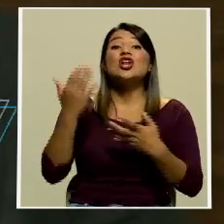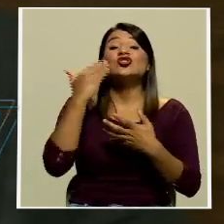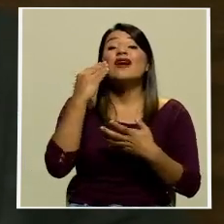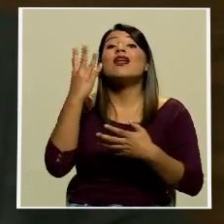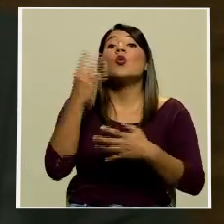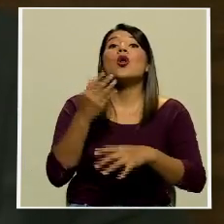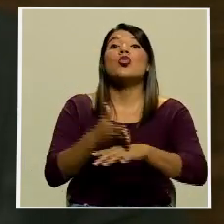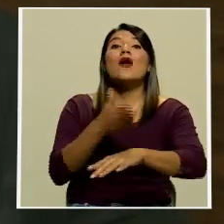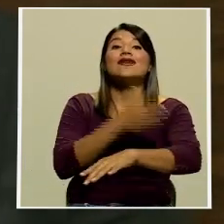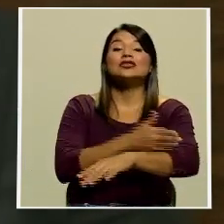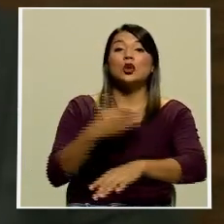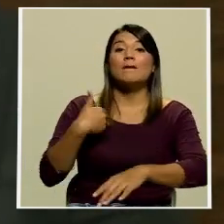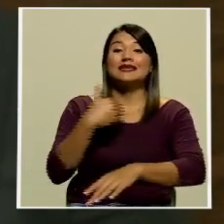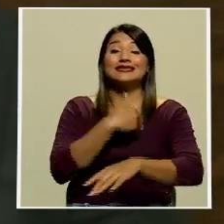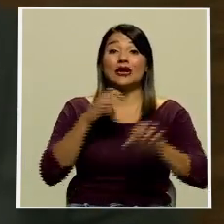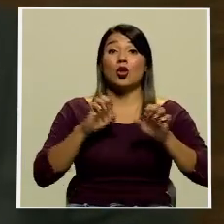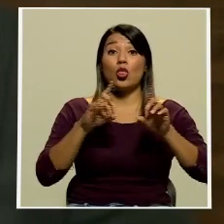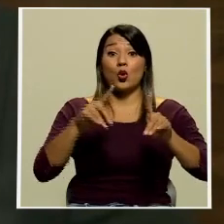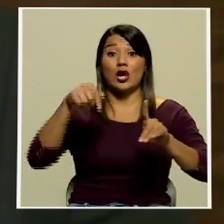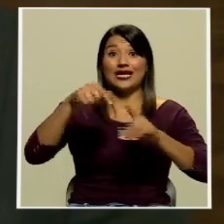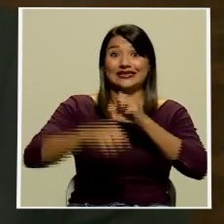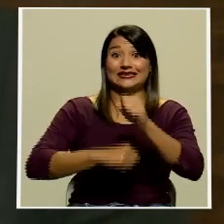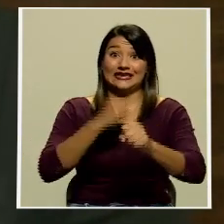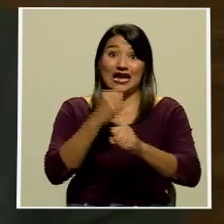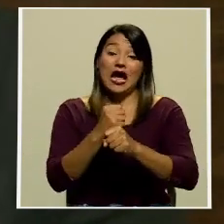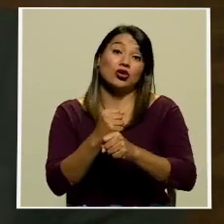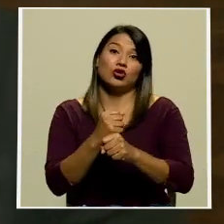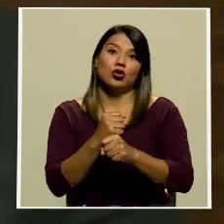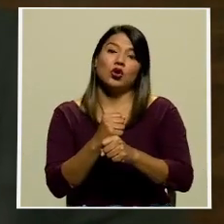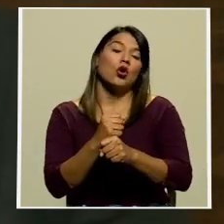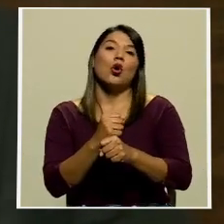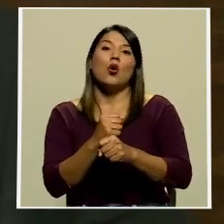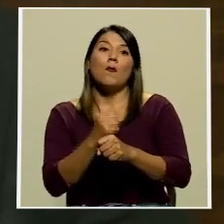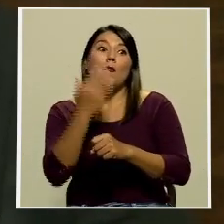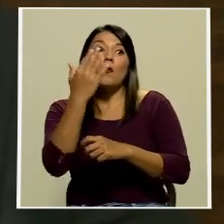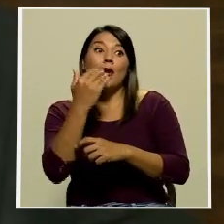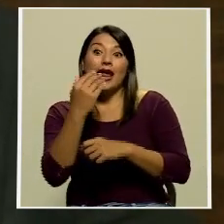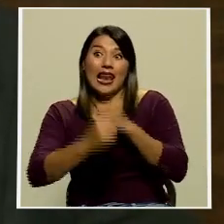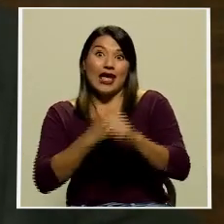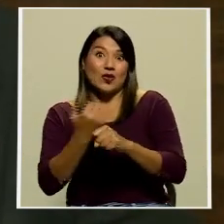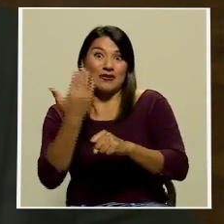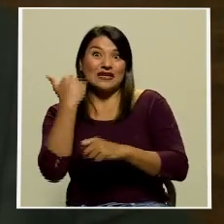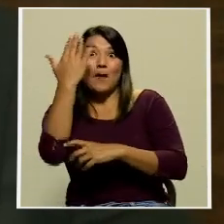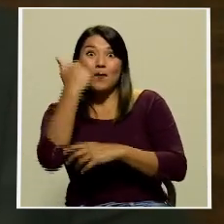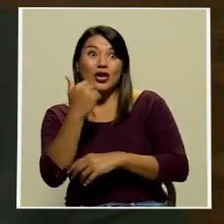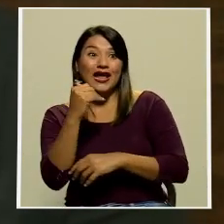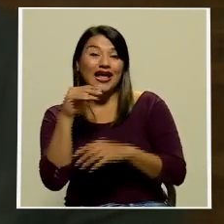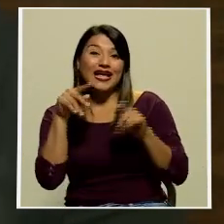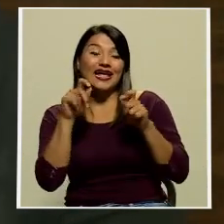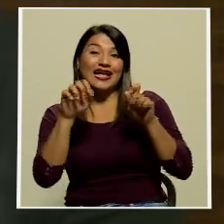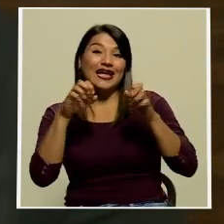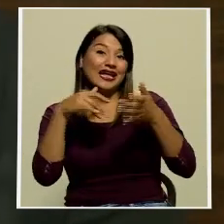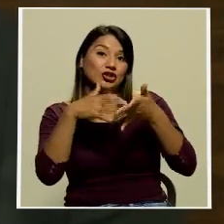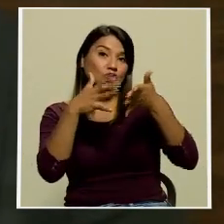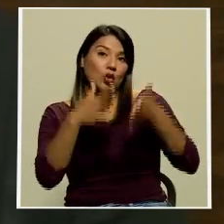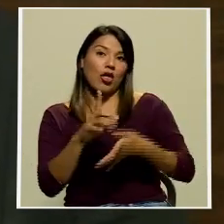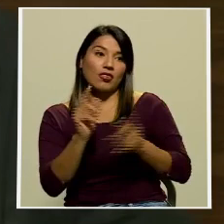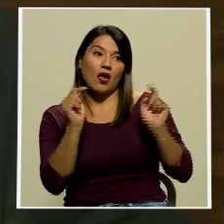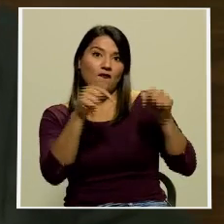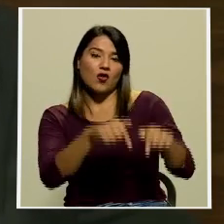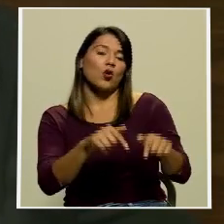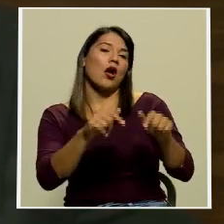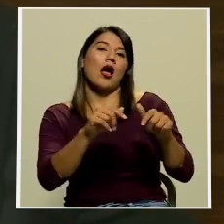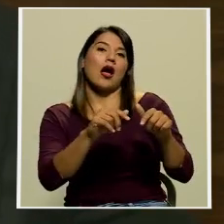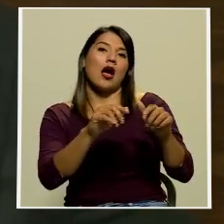en este año que estuvo sin alumnos las clases en este tema de las órdenes sanitarias. Es muy importante tener